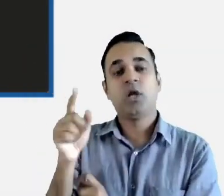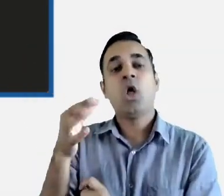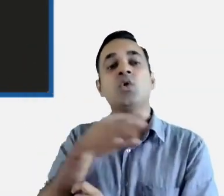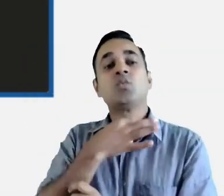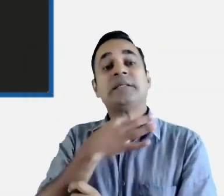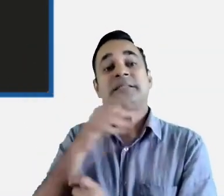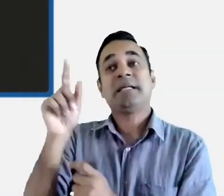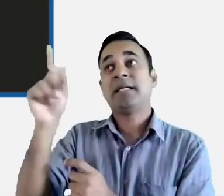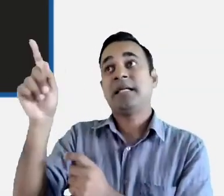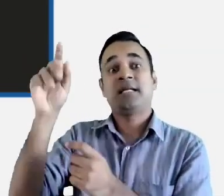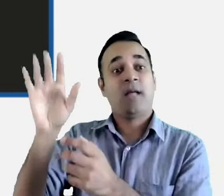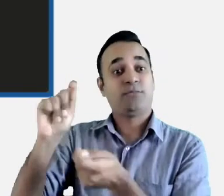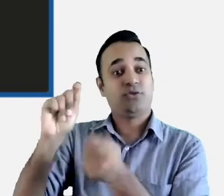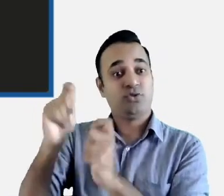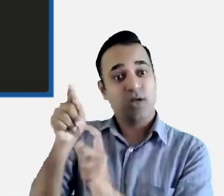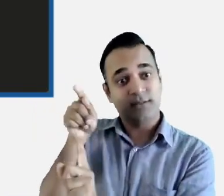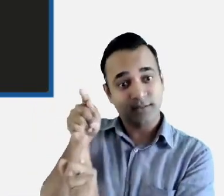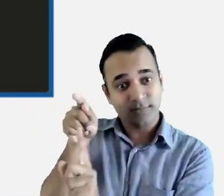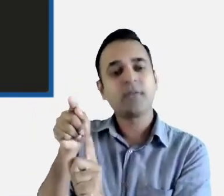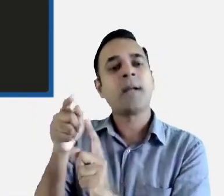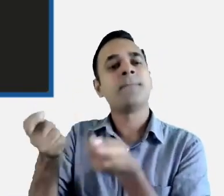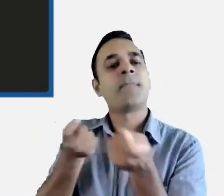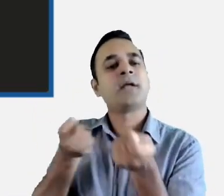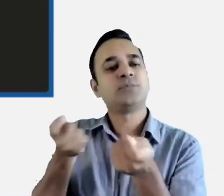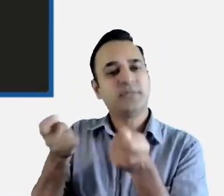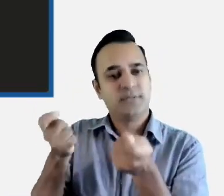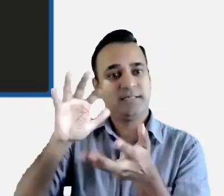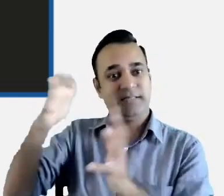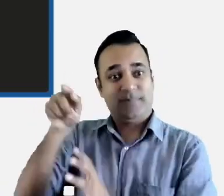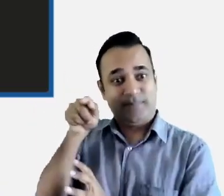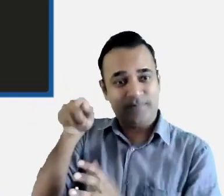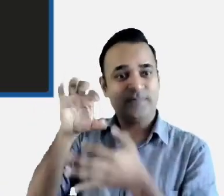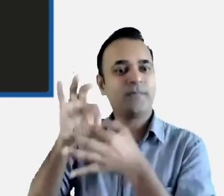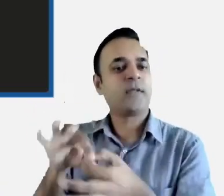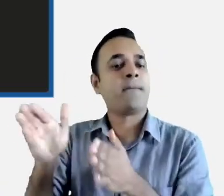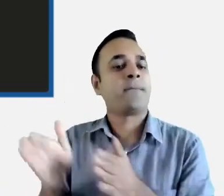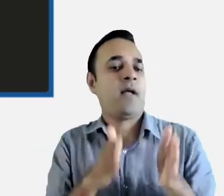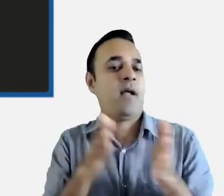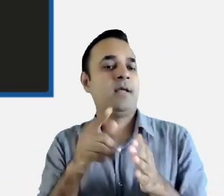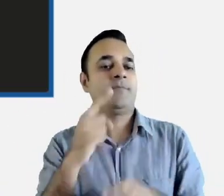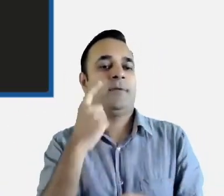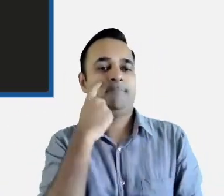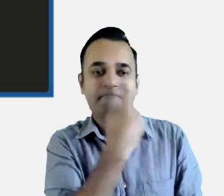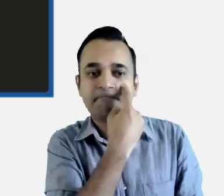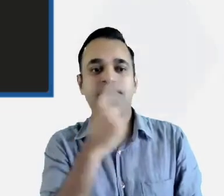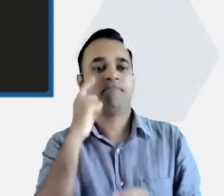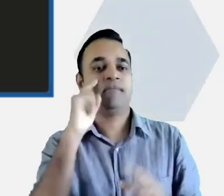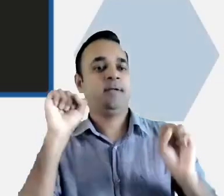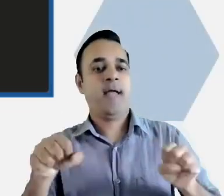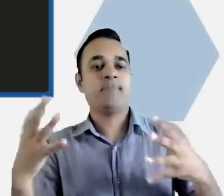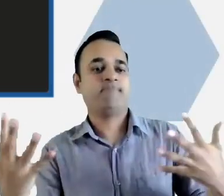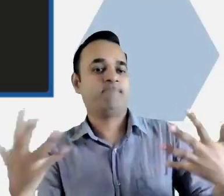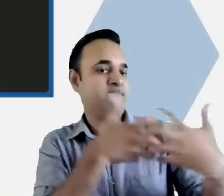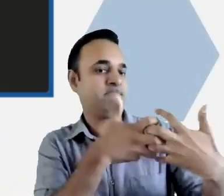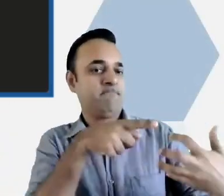En segundo lugar, las soluciones de diseño y construcción para asegurar un acompañamiento a los